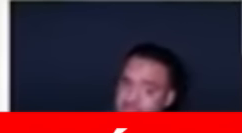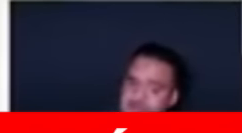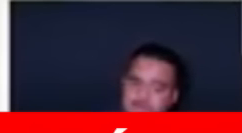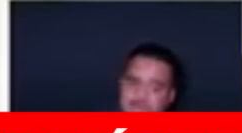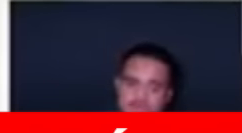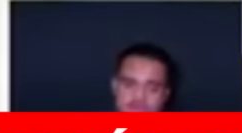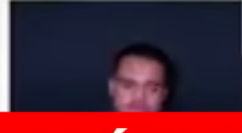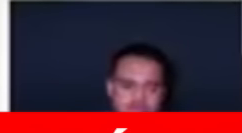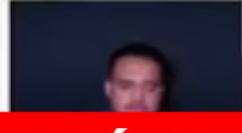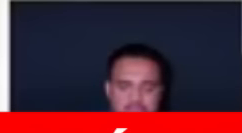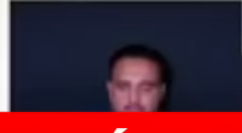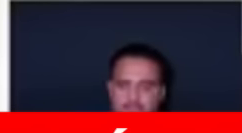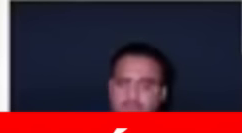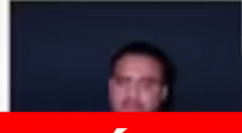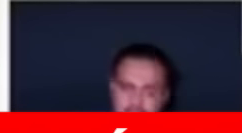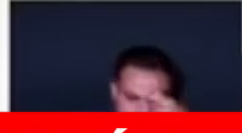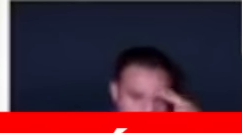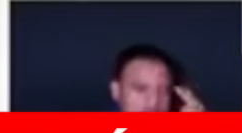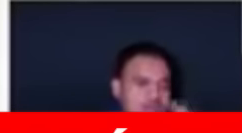mexicanas.